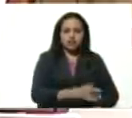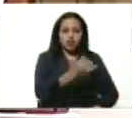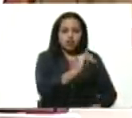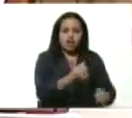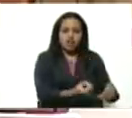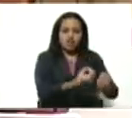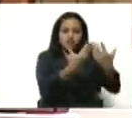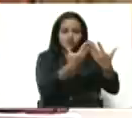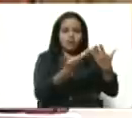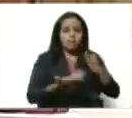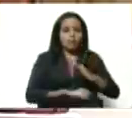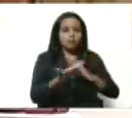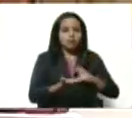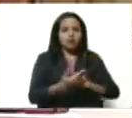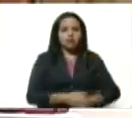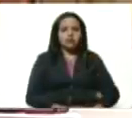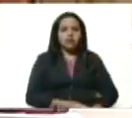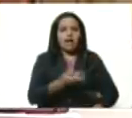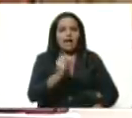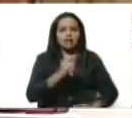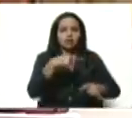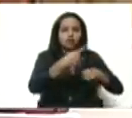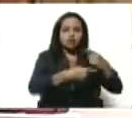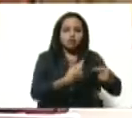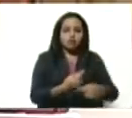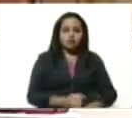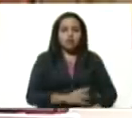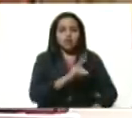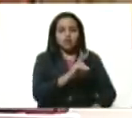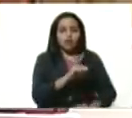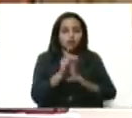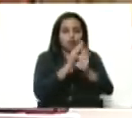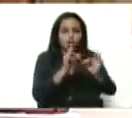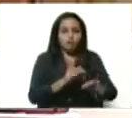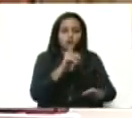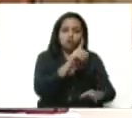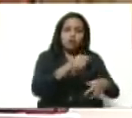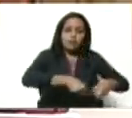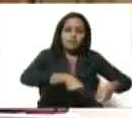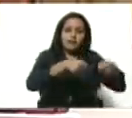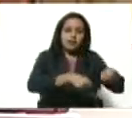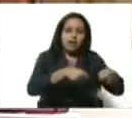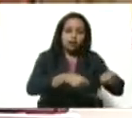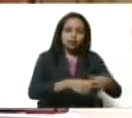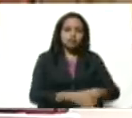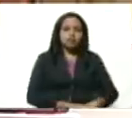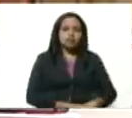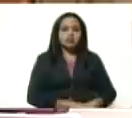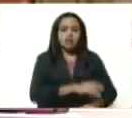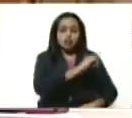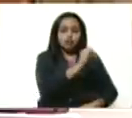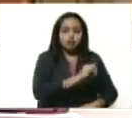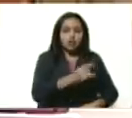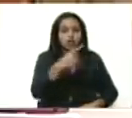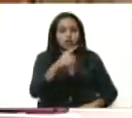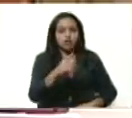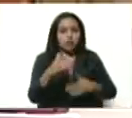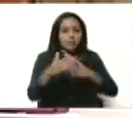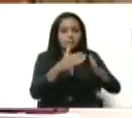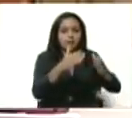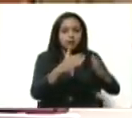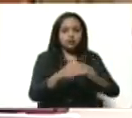importante que se derivó por dos vías uno por el mercado de la pulga el estado zulia y el otro por el paso